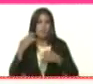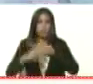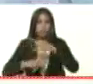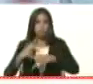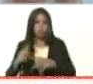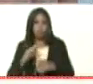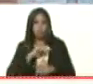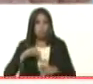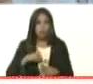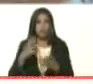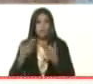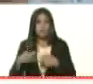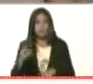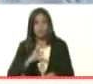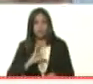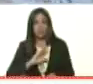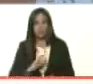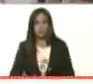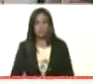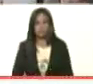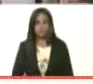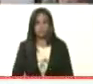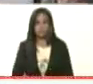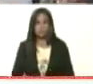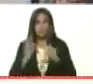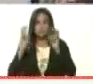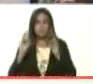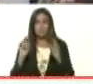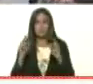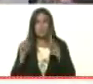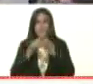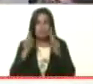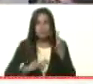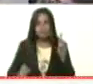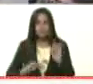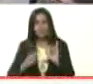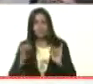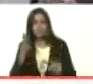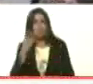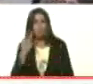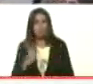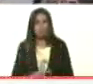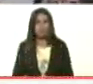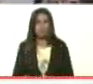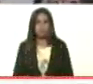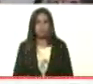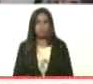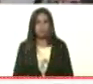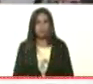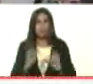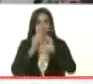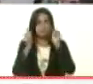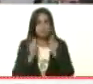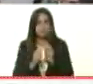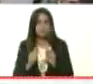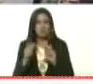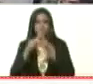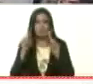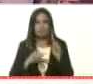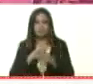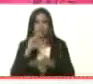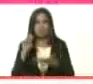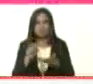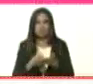nuestras empresas. El tema eléctrico, por ejemplo, el sistema eléctrico nacional,